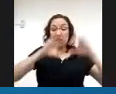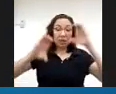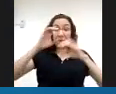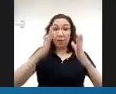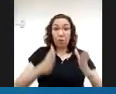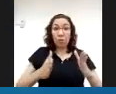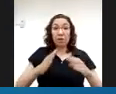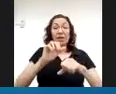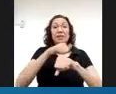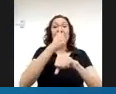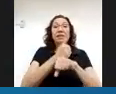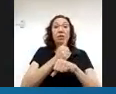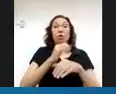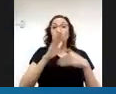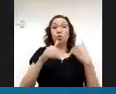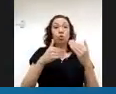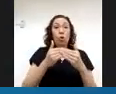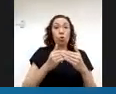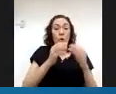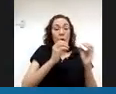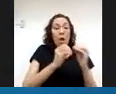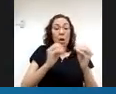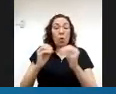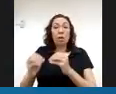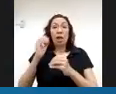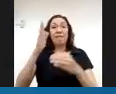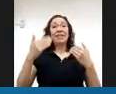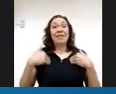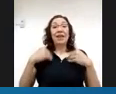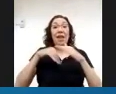se iban a seguir en estas investigaciones.